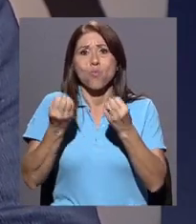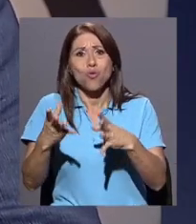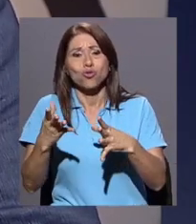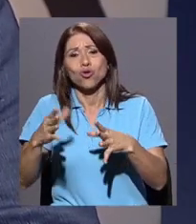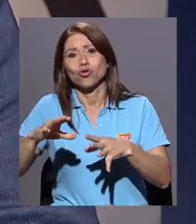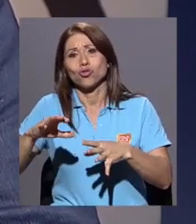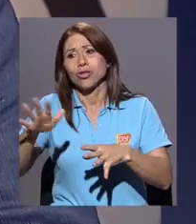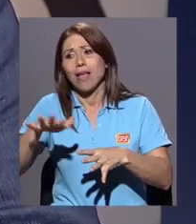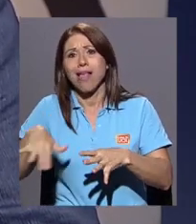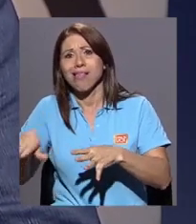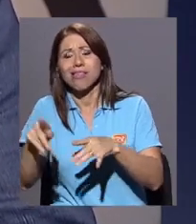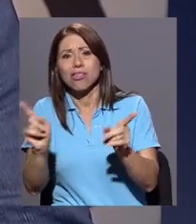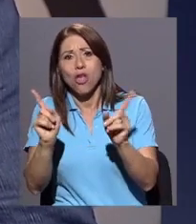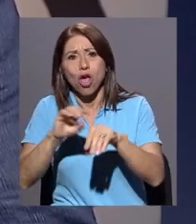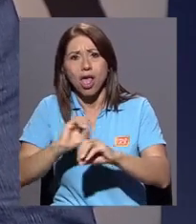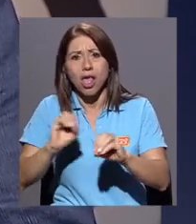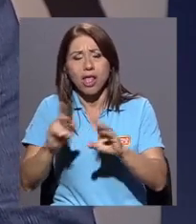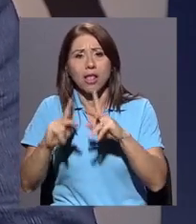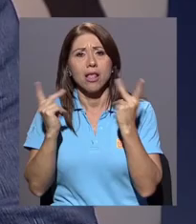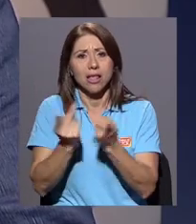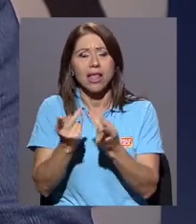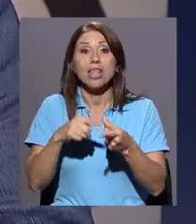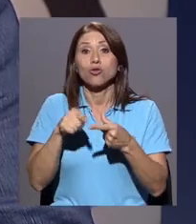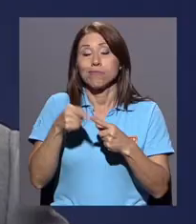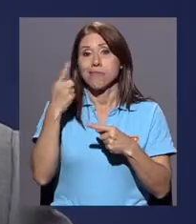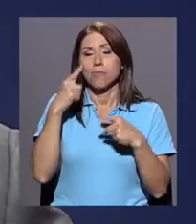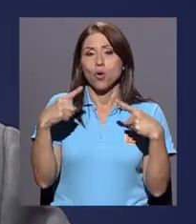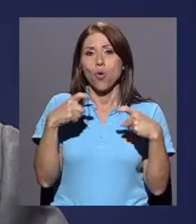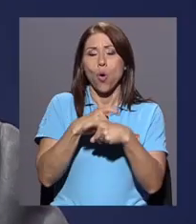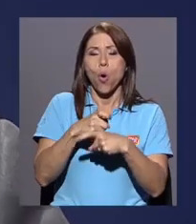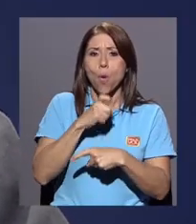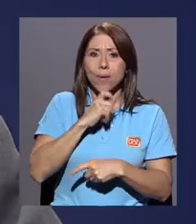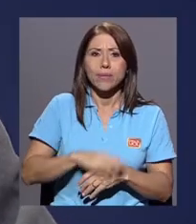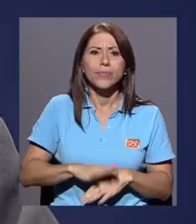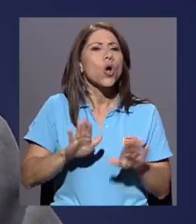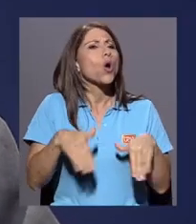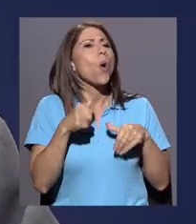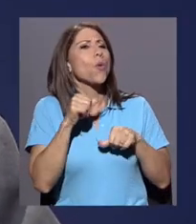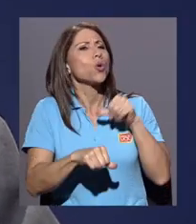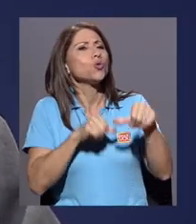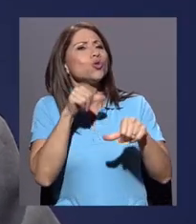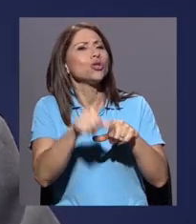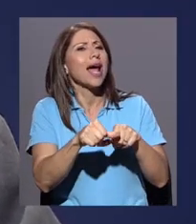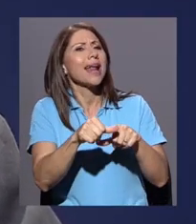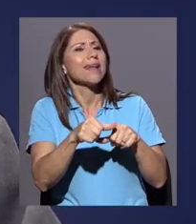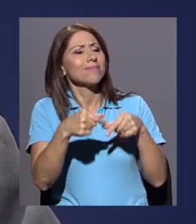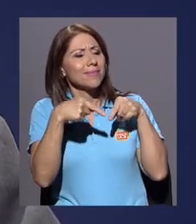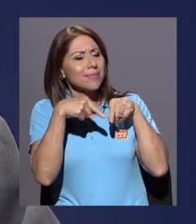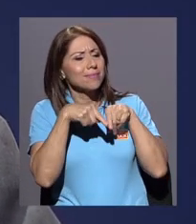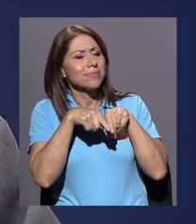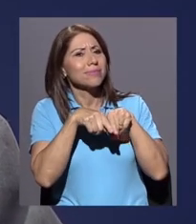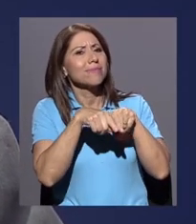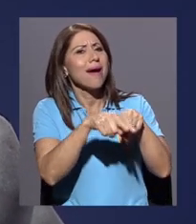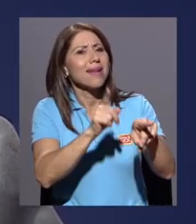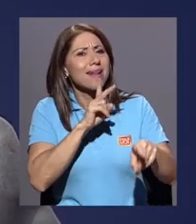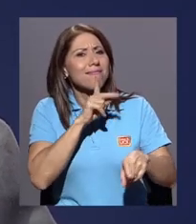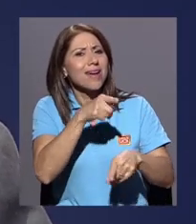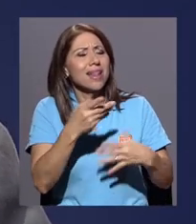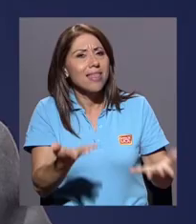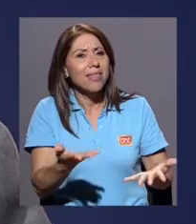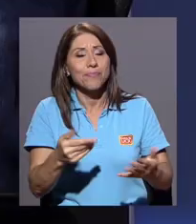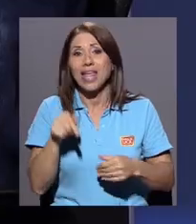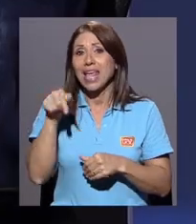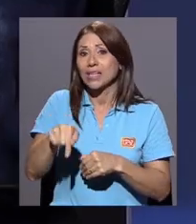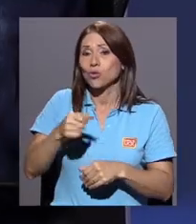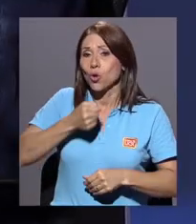partido. Entonces acá vamos de la complejidad de esto. ¿Cómo luchar ante esa realidad paralela, don Silvio? Esto no es,